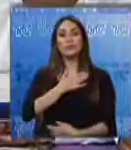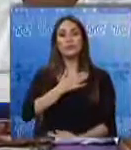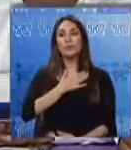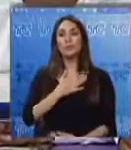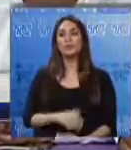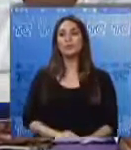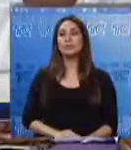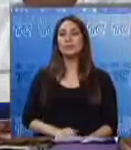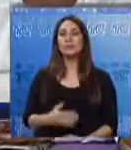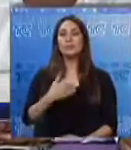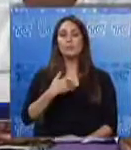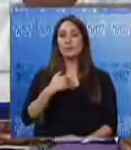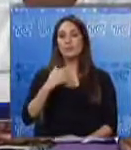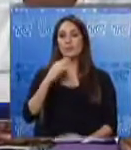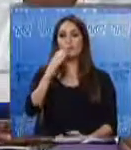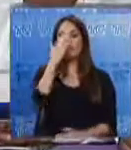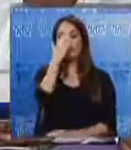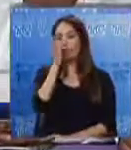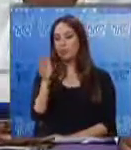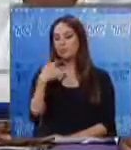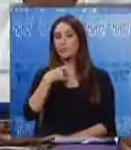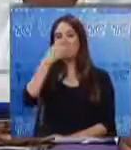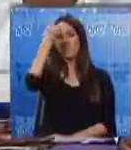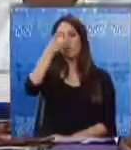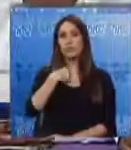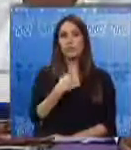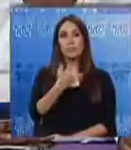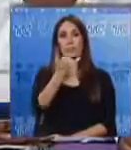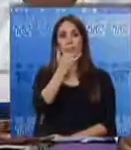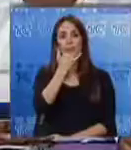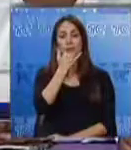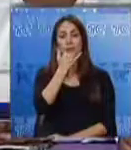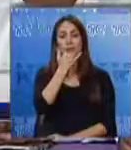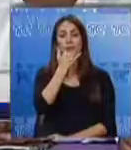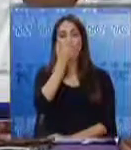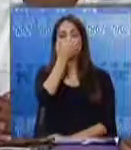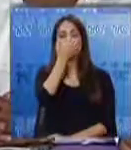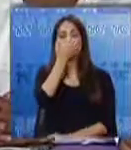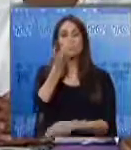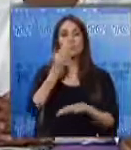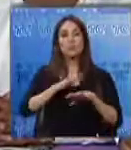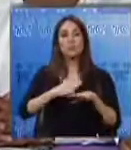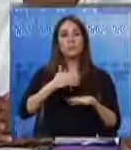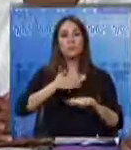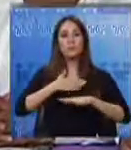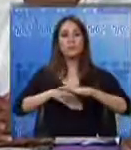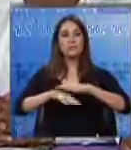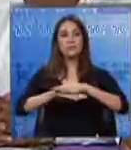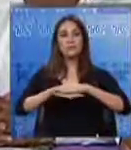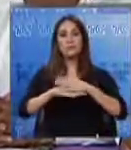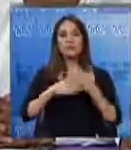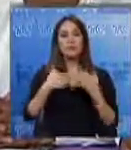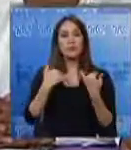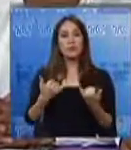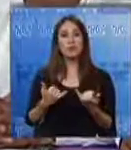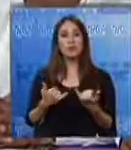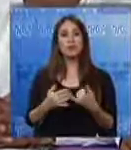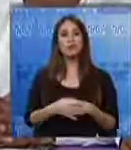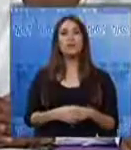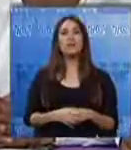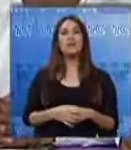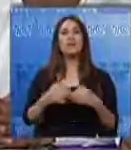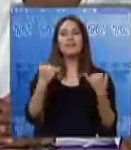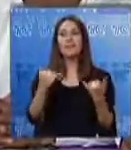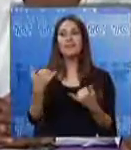mis conductas, mis decisiones al margen de nuestras bases programáticas, tendría que pedirme